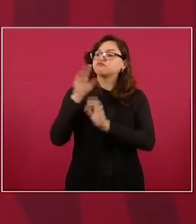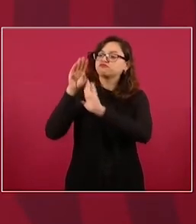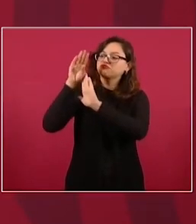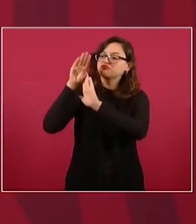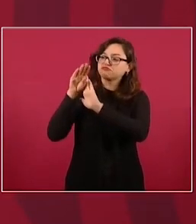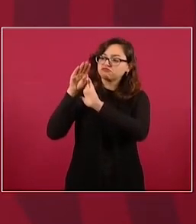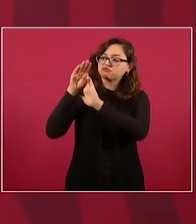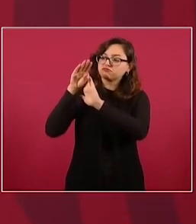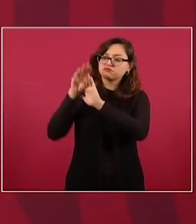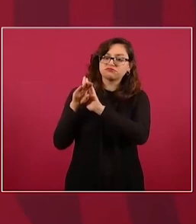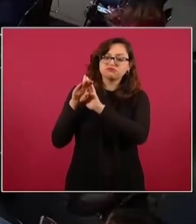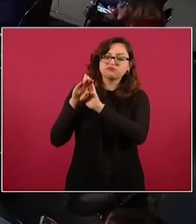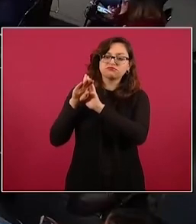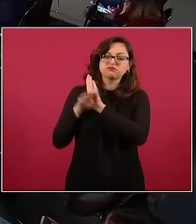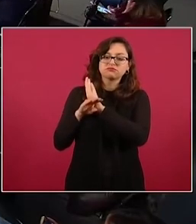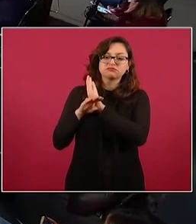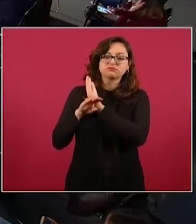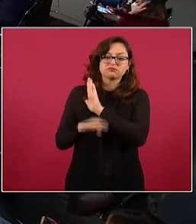De